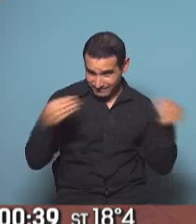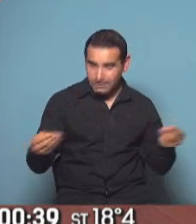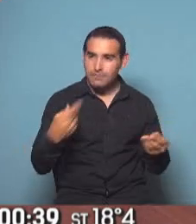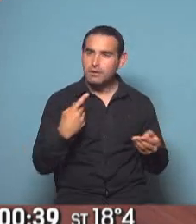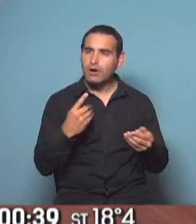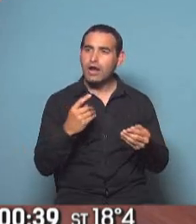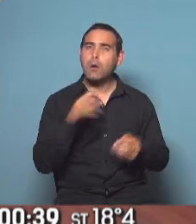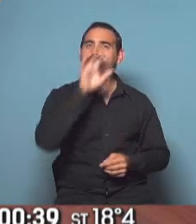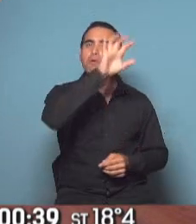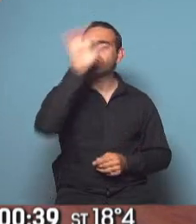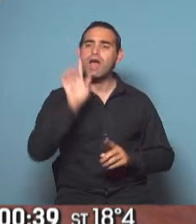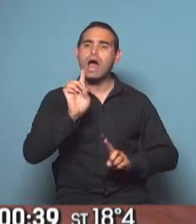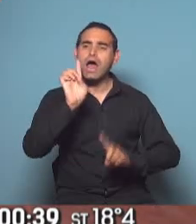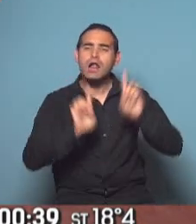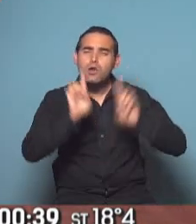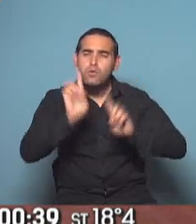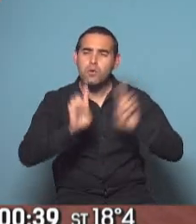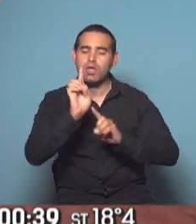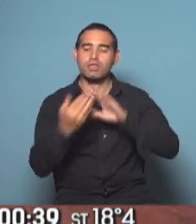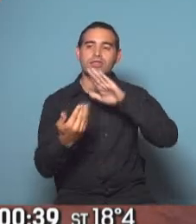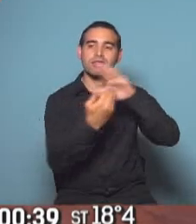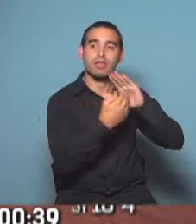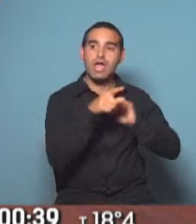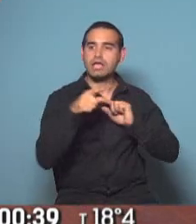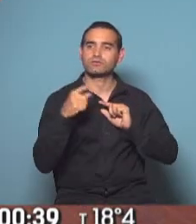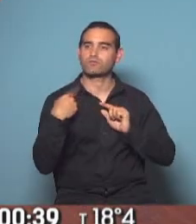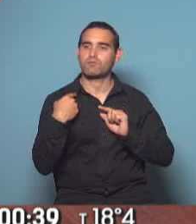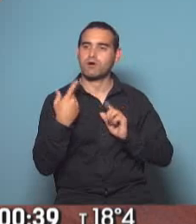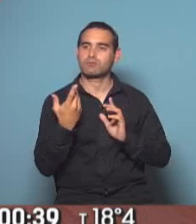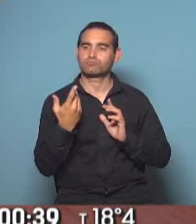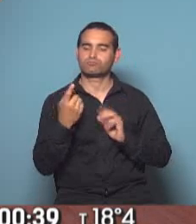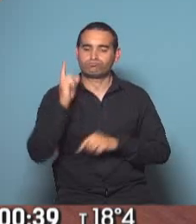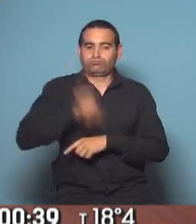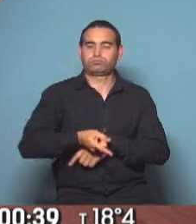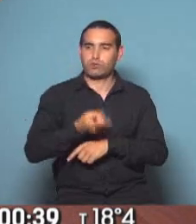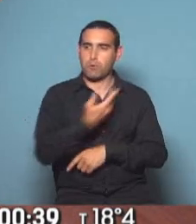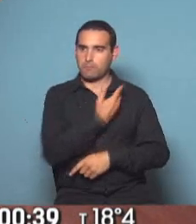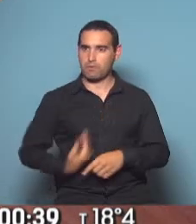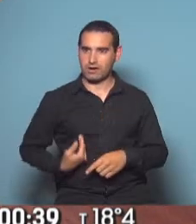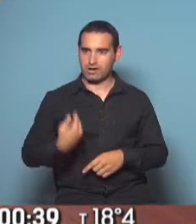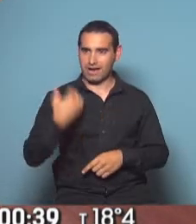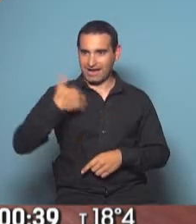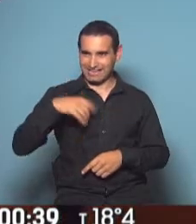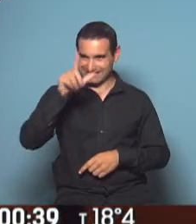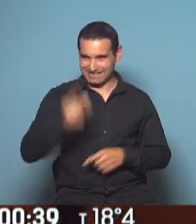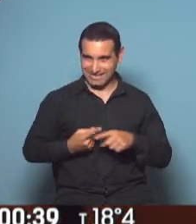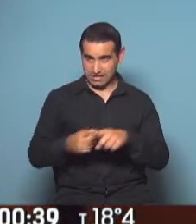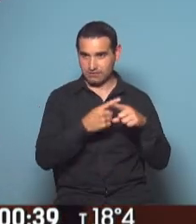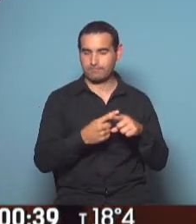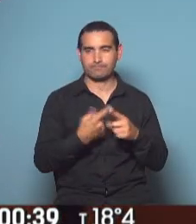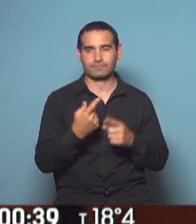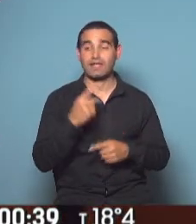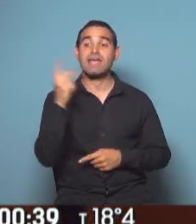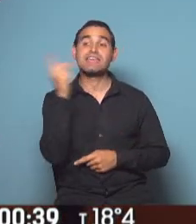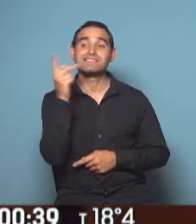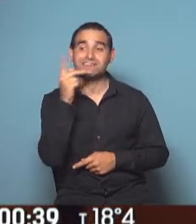élites provinciales de estas provincias menos democráticas han dominado la política nacional argentina. Y con esto quiero decir Néstor Kirchner,